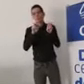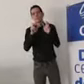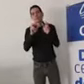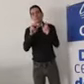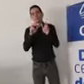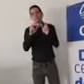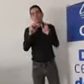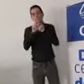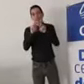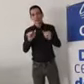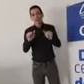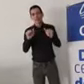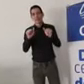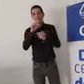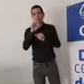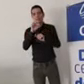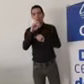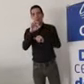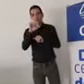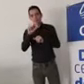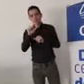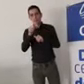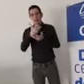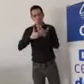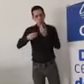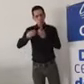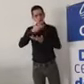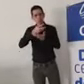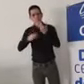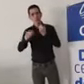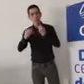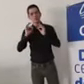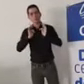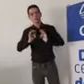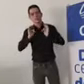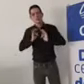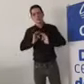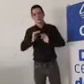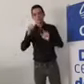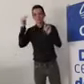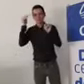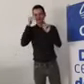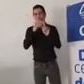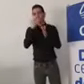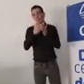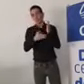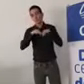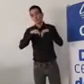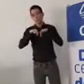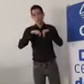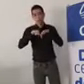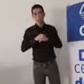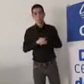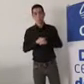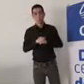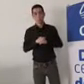esencial en el siglo XXI. El modelo educativo tradicional hace mucho fracasó. Y hoy los lineamientos ambiciosos que el mundo se plantea